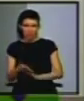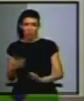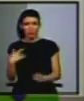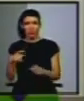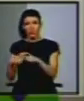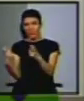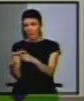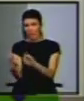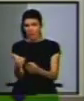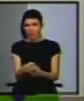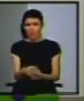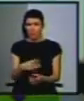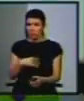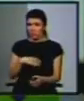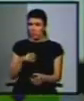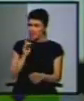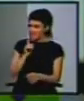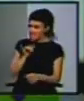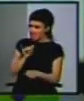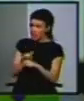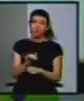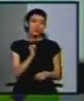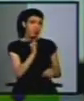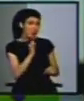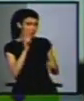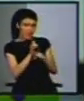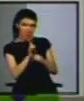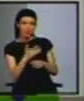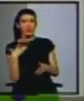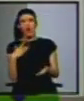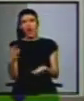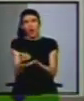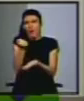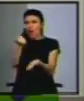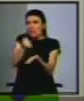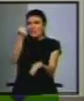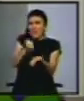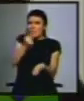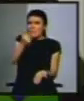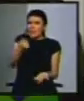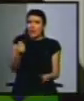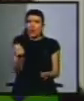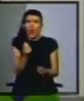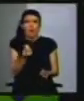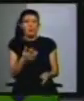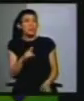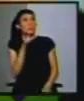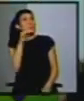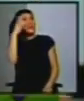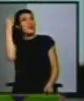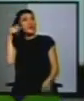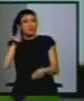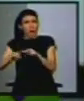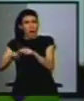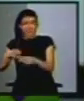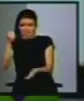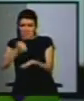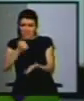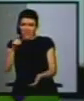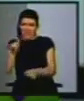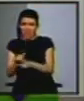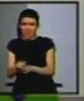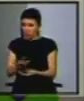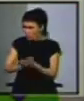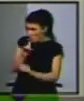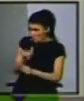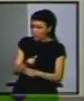de... Eran mentiras, eran falsos. Eran falsos, obvio. ¿Y los timbres cómo se los conseguía? No me acuerdo de ese momento dónde los mandé a hacer. Ya, pero todo era falso. Todo era falso. ¿Y la